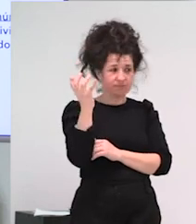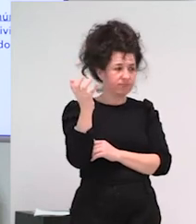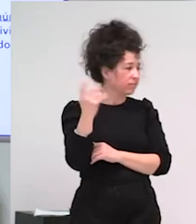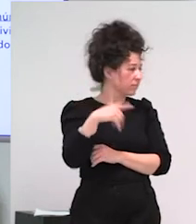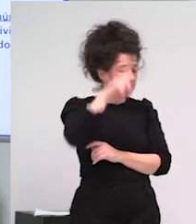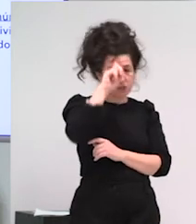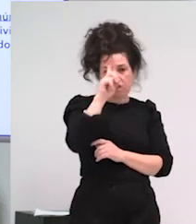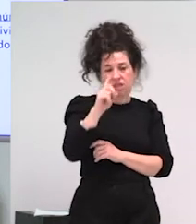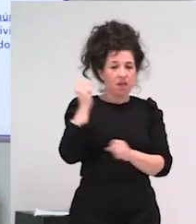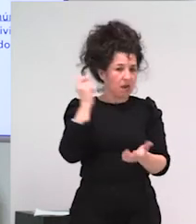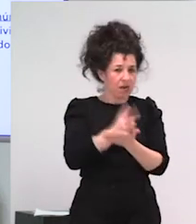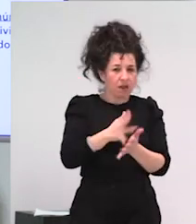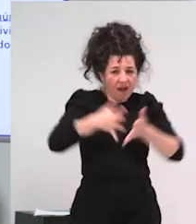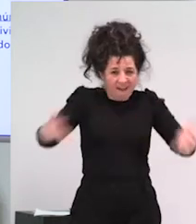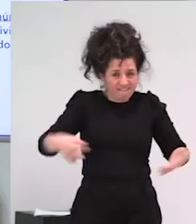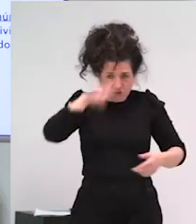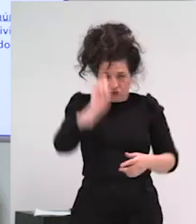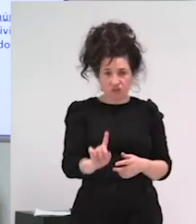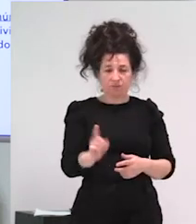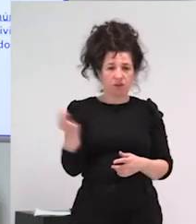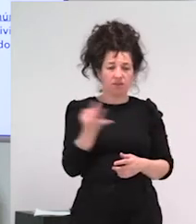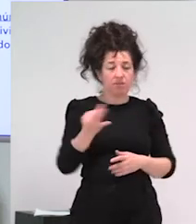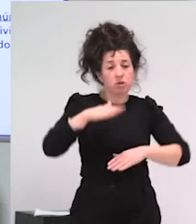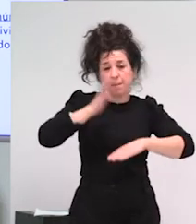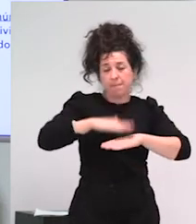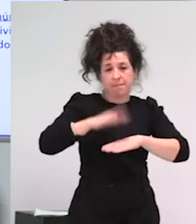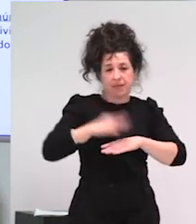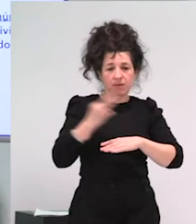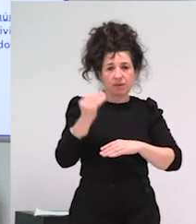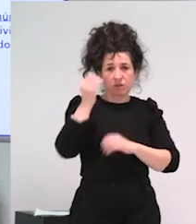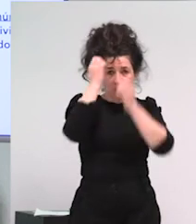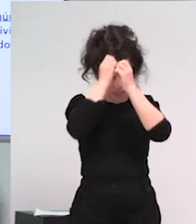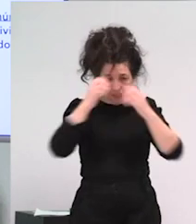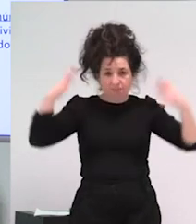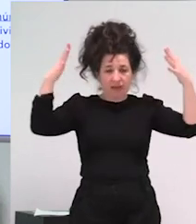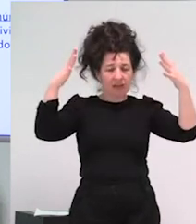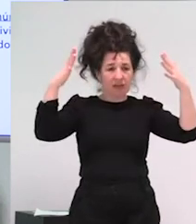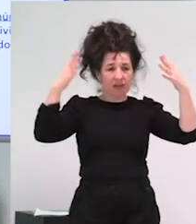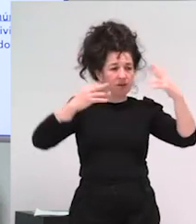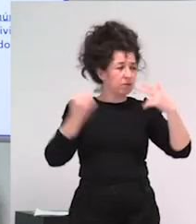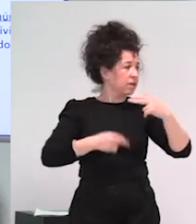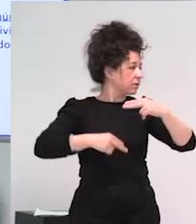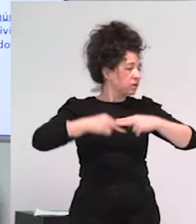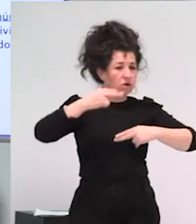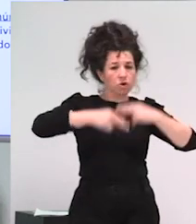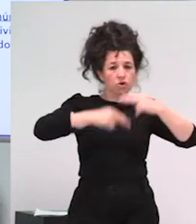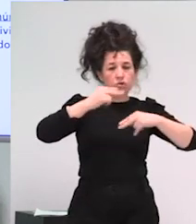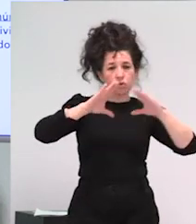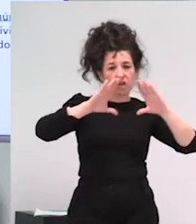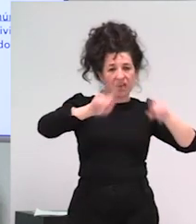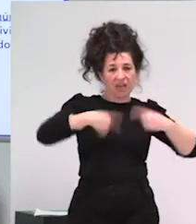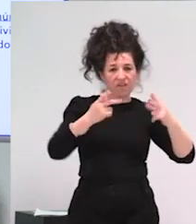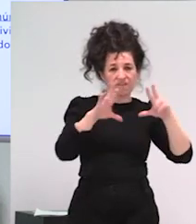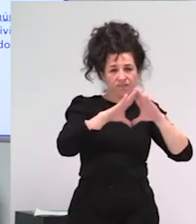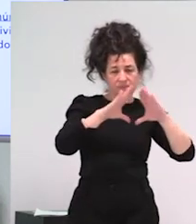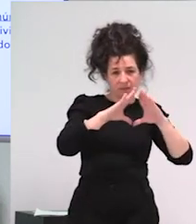demasiado grande, pero como mínimo creo que nos tenemos que atrever a imaginar, es construir, no hay que construir los ecofeminismos, pero como